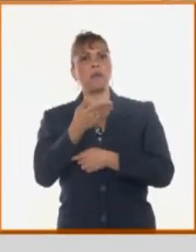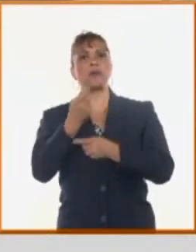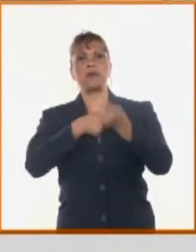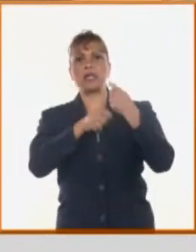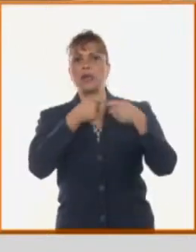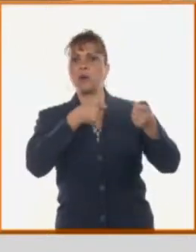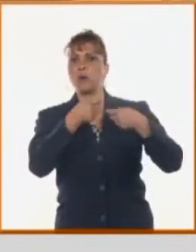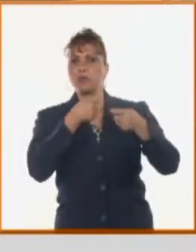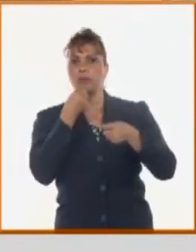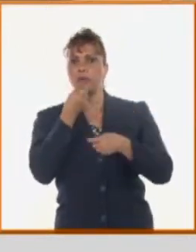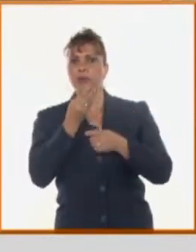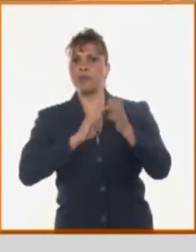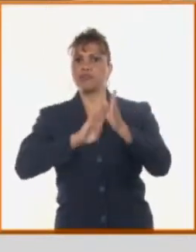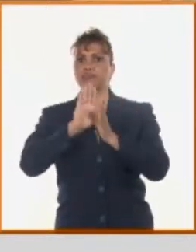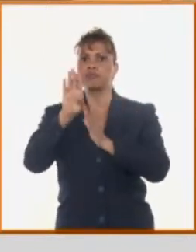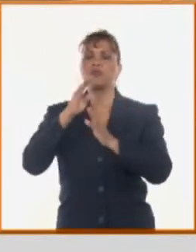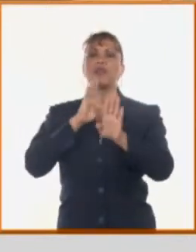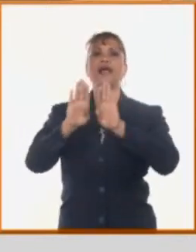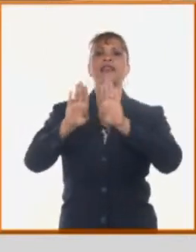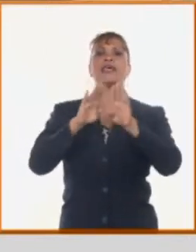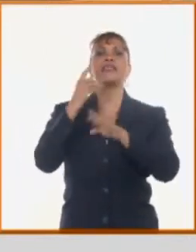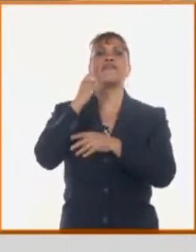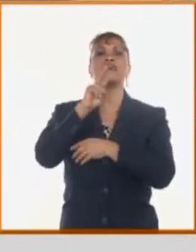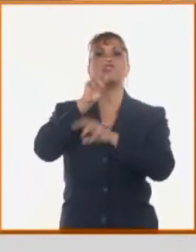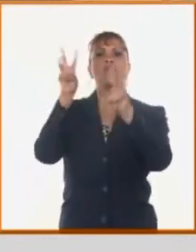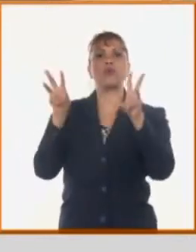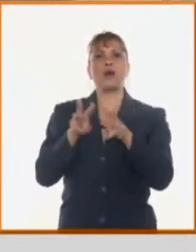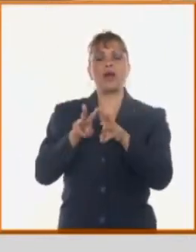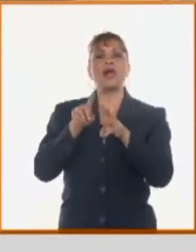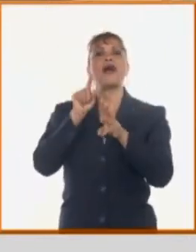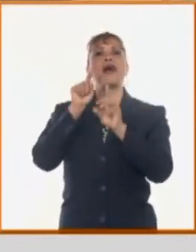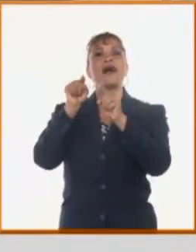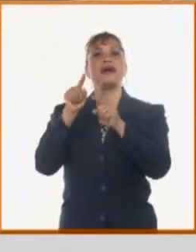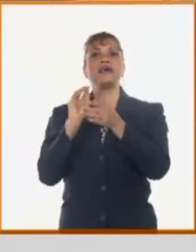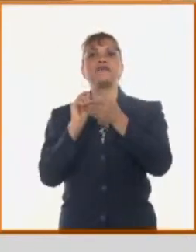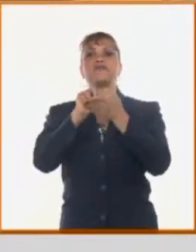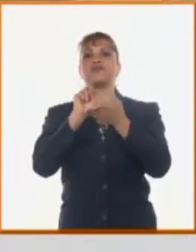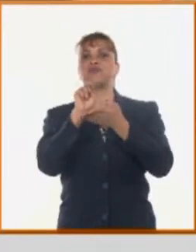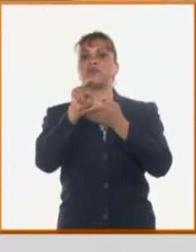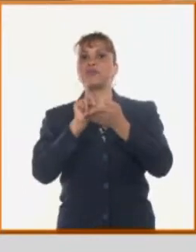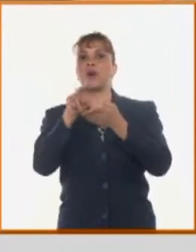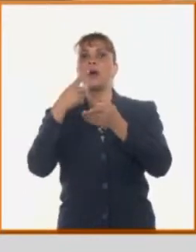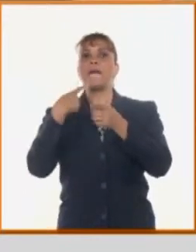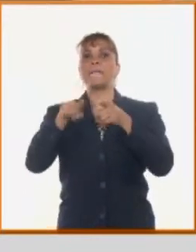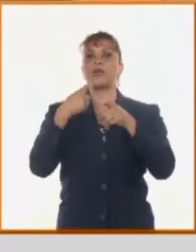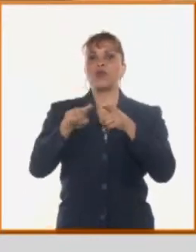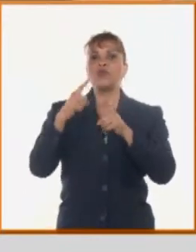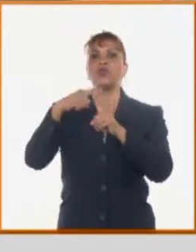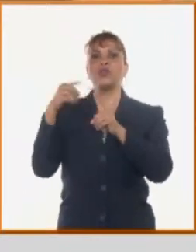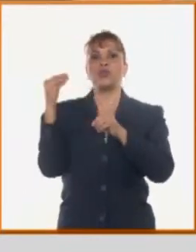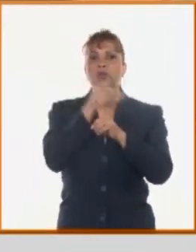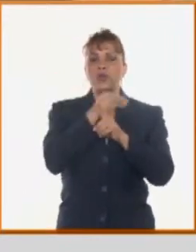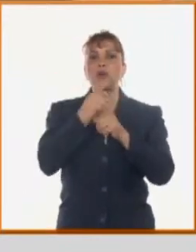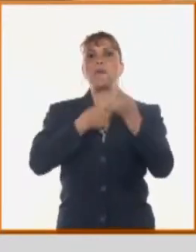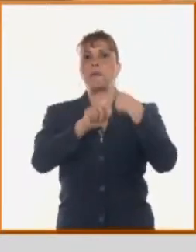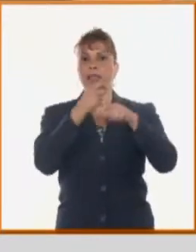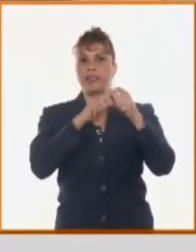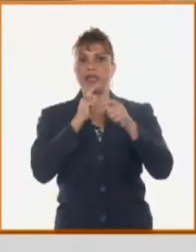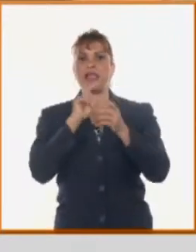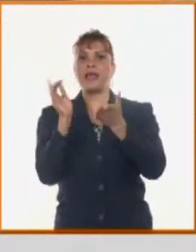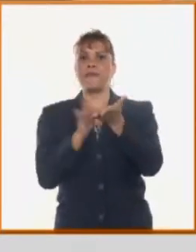se desarrolló una tienda virtual para colocar productos tecnológicos desde el comercio electrónico. Creo que